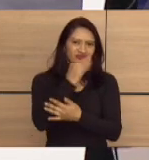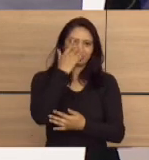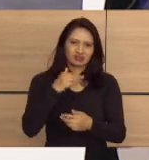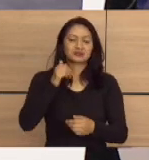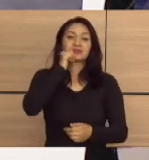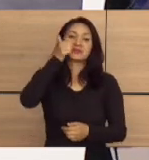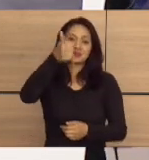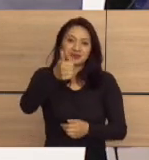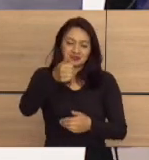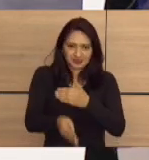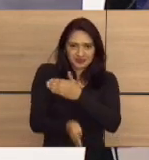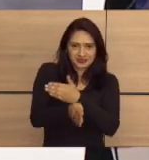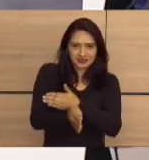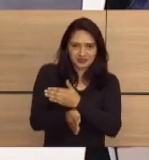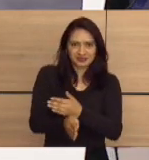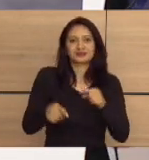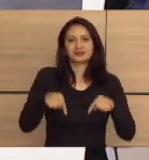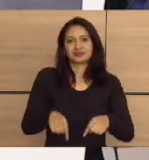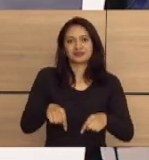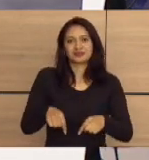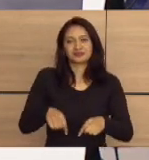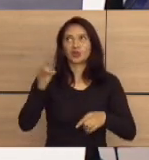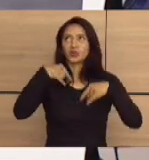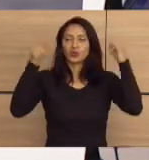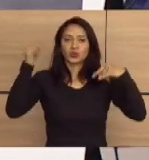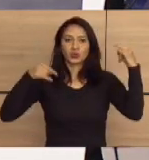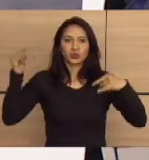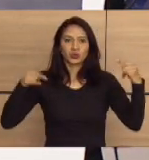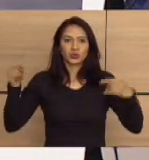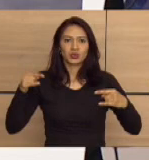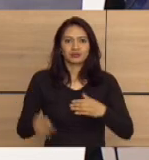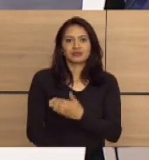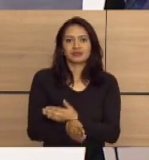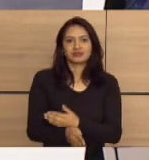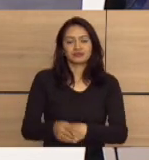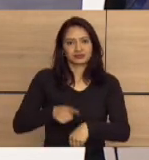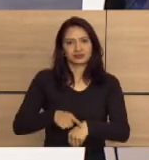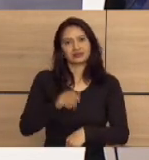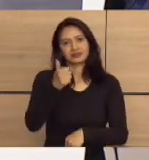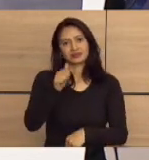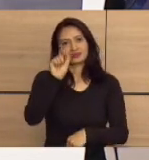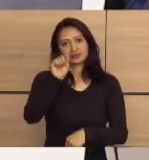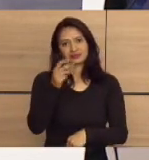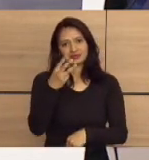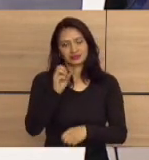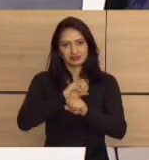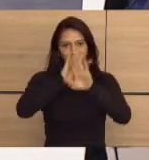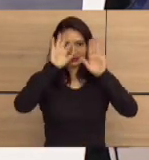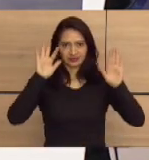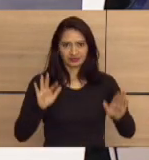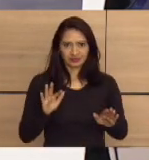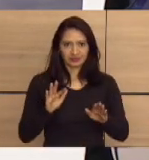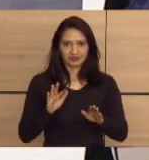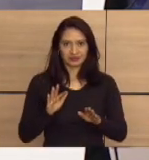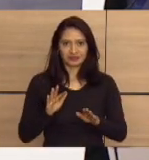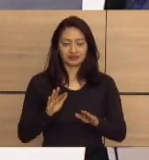Mañana volveremos a estar conectados con ese streaming desde las 10:30 de la mañana. Y antes de que